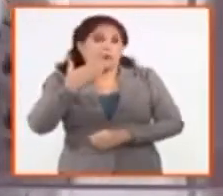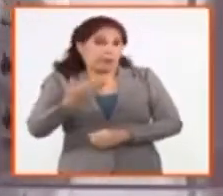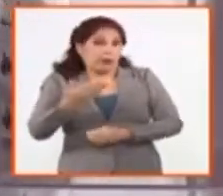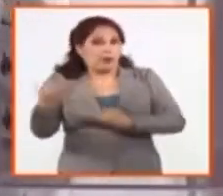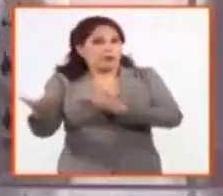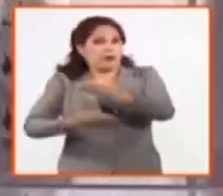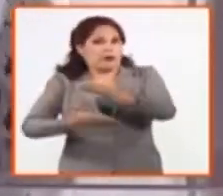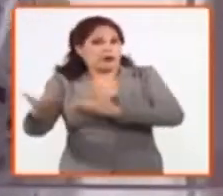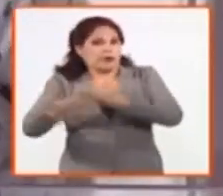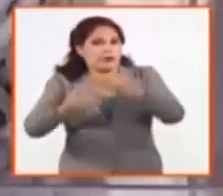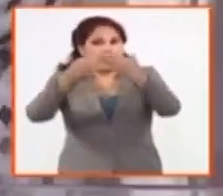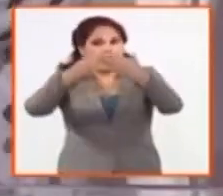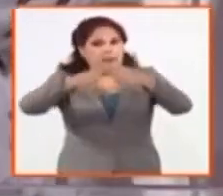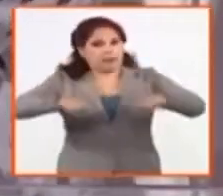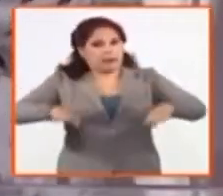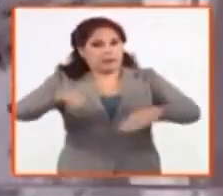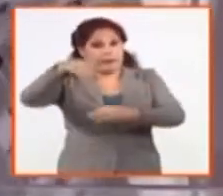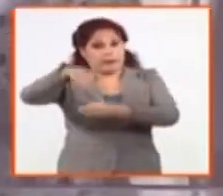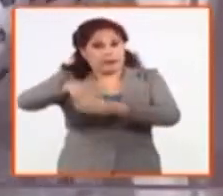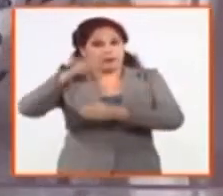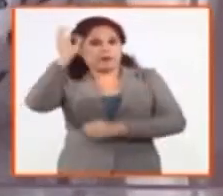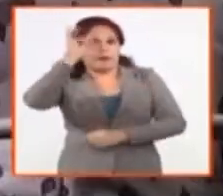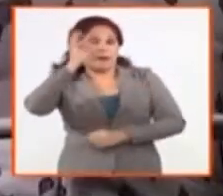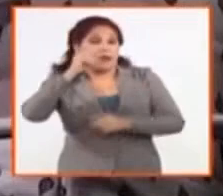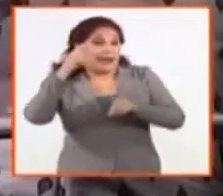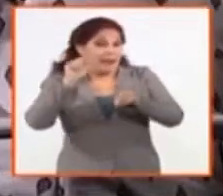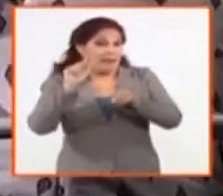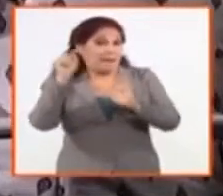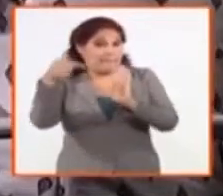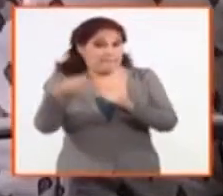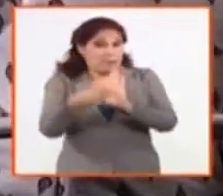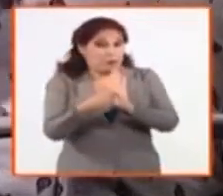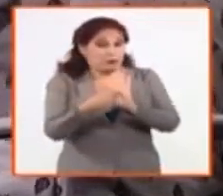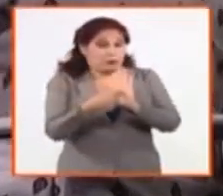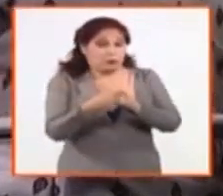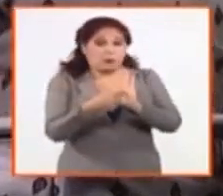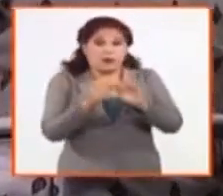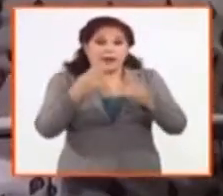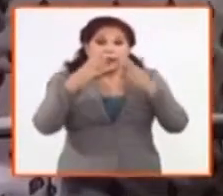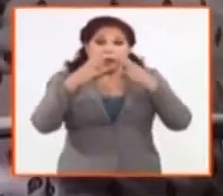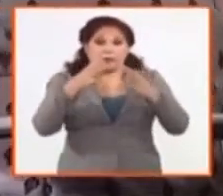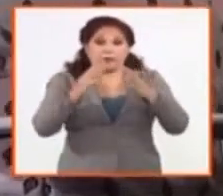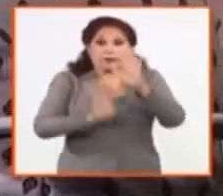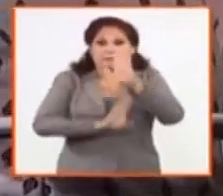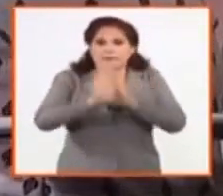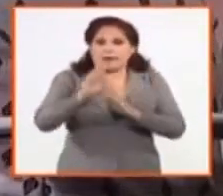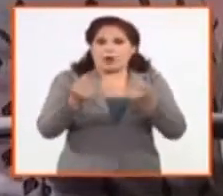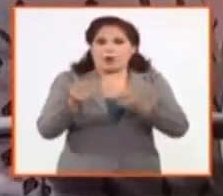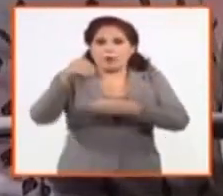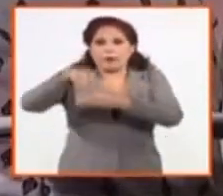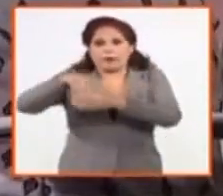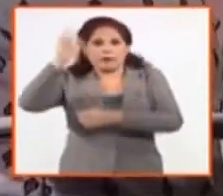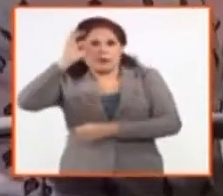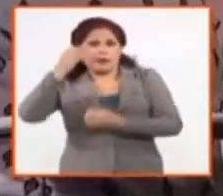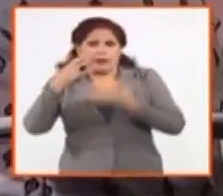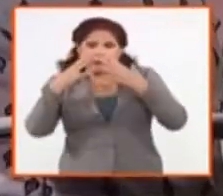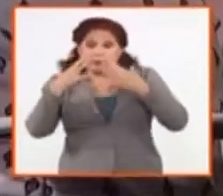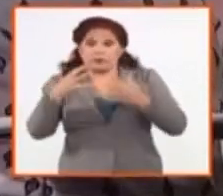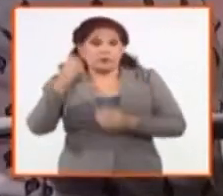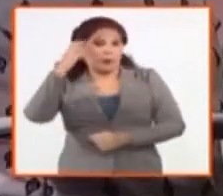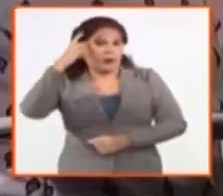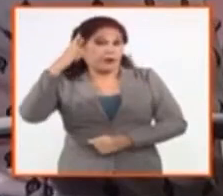la estabilidad de Afganistán. Sí, pero Afganistán esto preocupa. Forma parte de esta franja. No, ahora, Pakistán también. Ya, y recordando